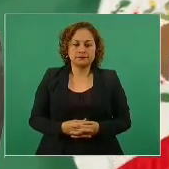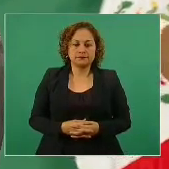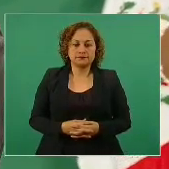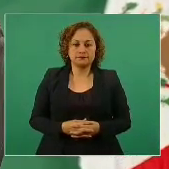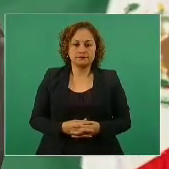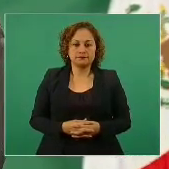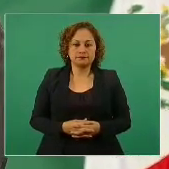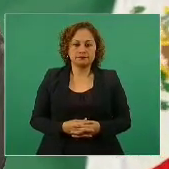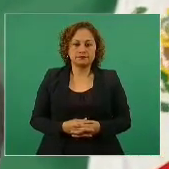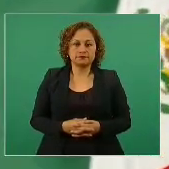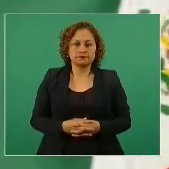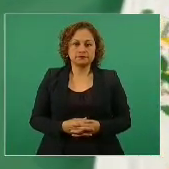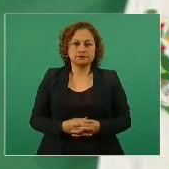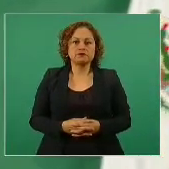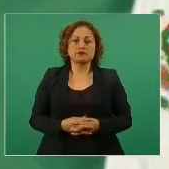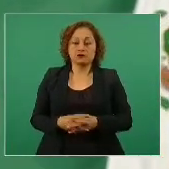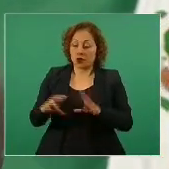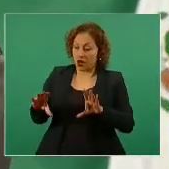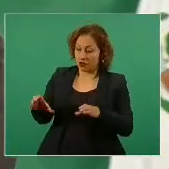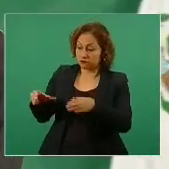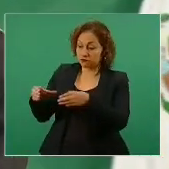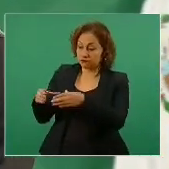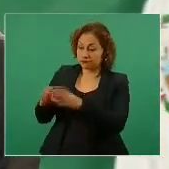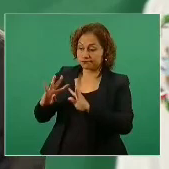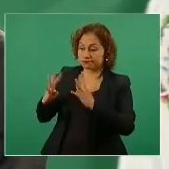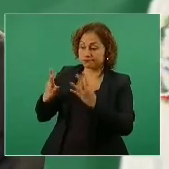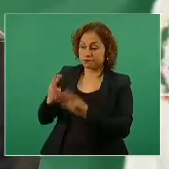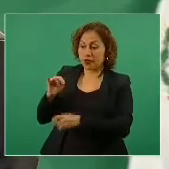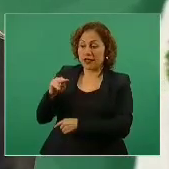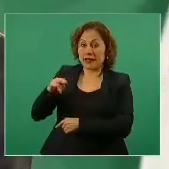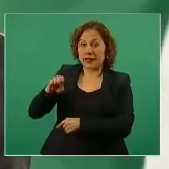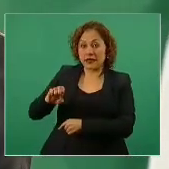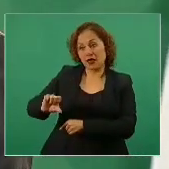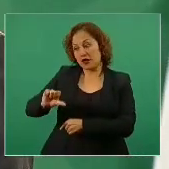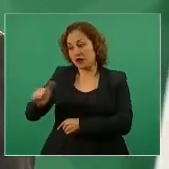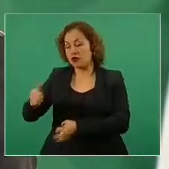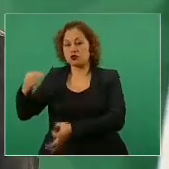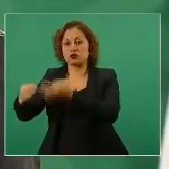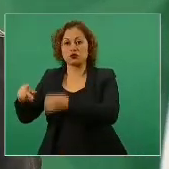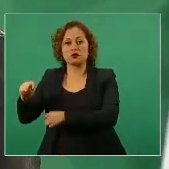Tanto los consejeros del INE como los magistrados del tribunal